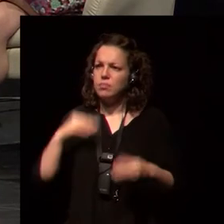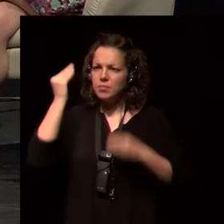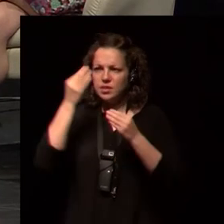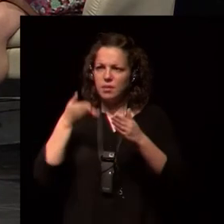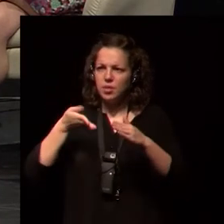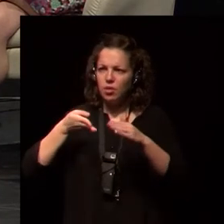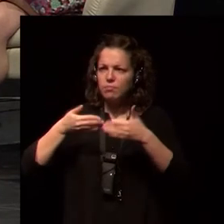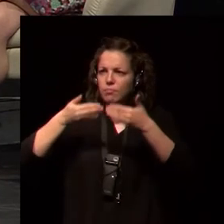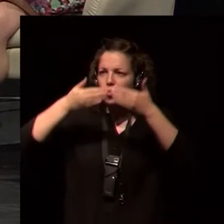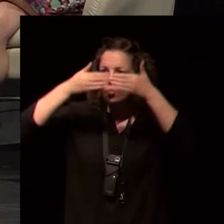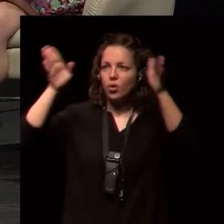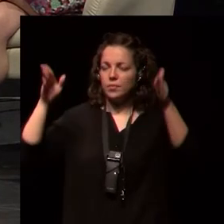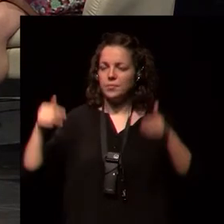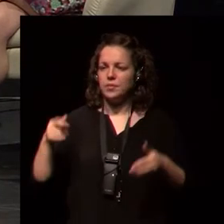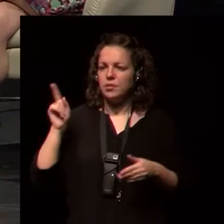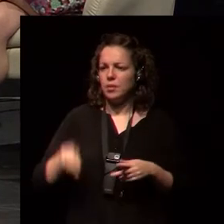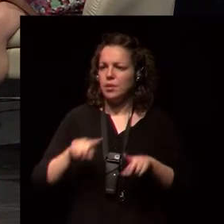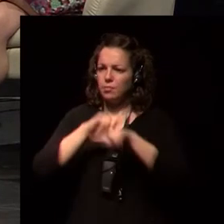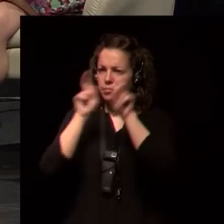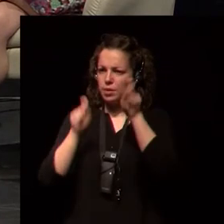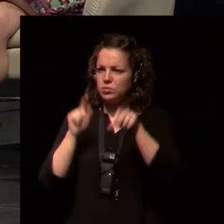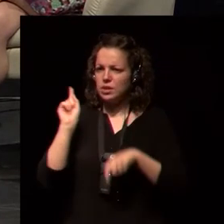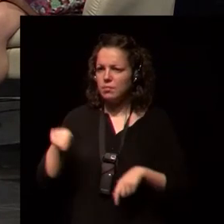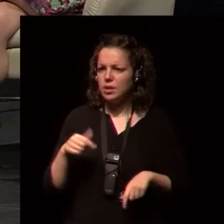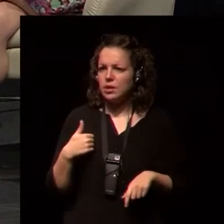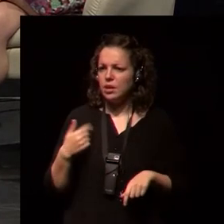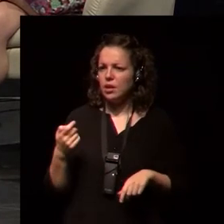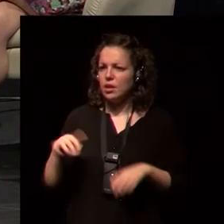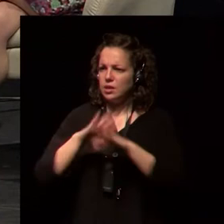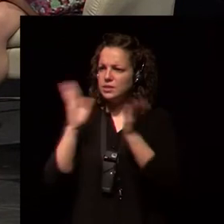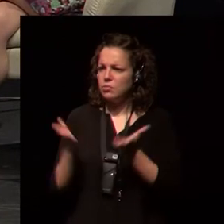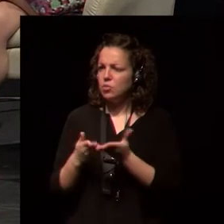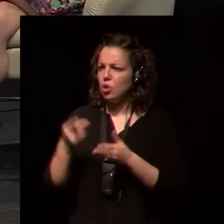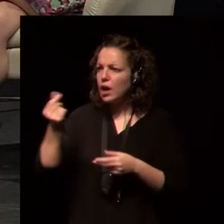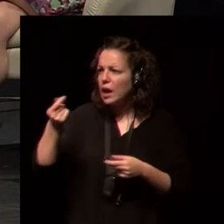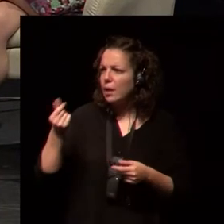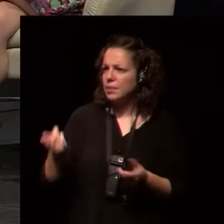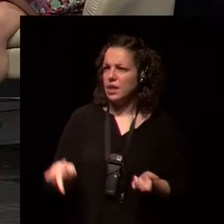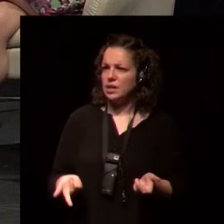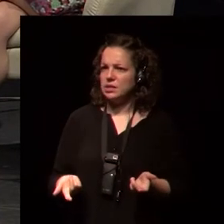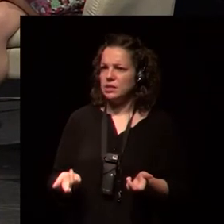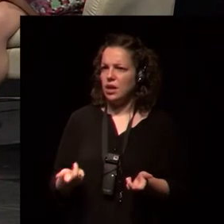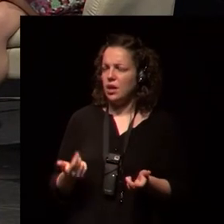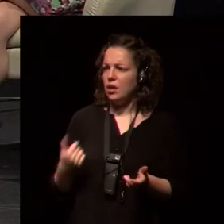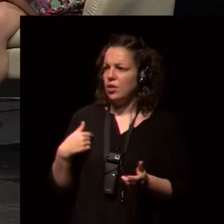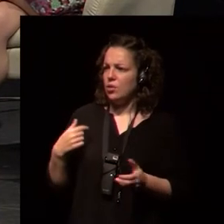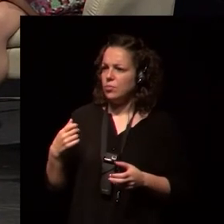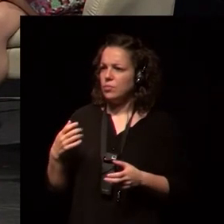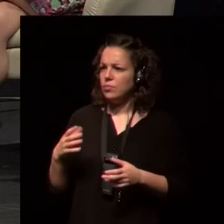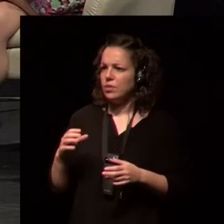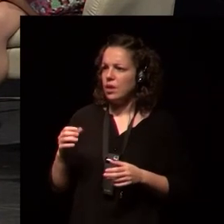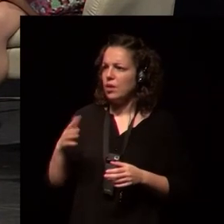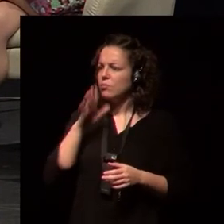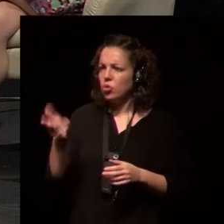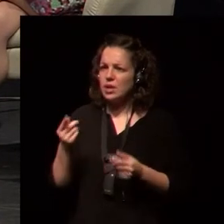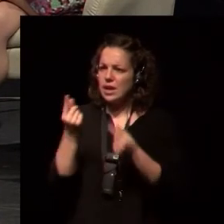pensamiento. Pero la cuestión también es, ¿no nos está absorbiendo este mundo capitalista? Yo no diría el mundo del arte, ¿eh? Yo diría el capitalismo